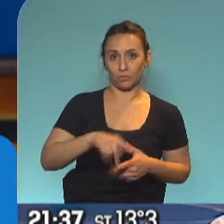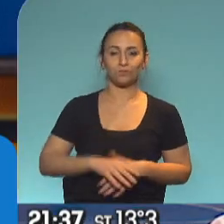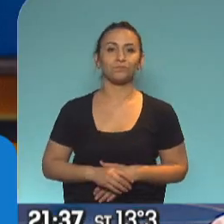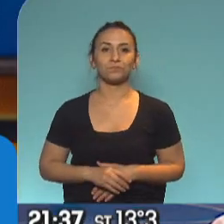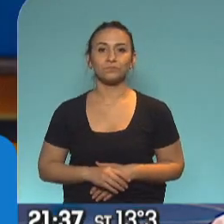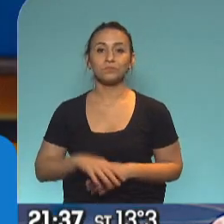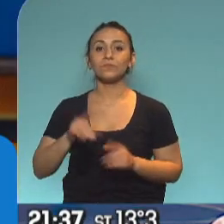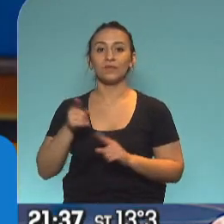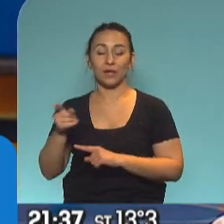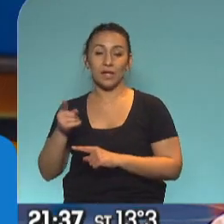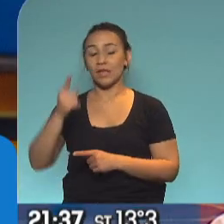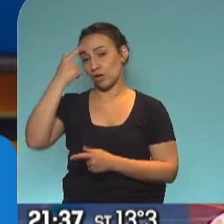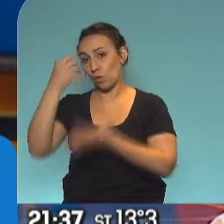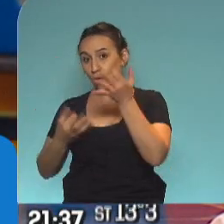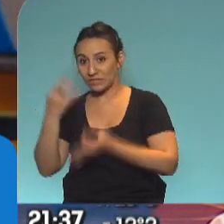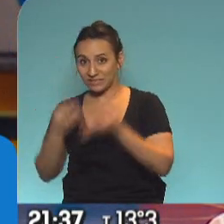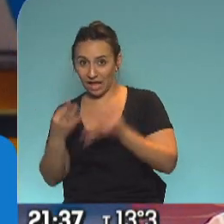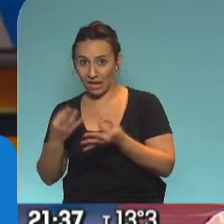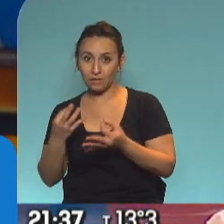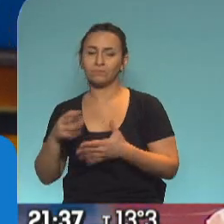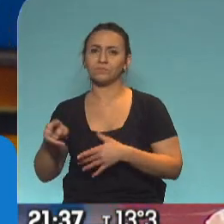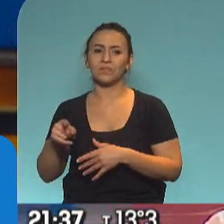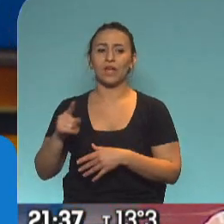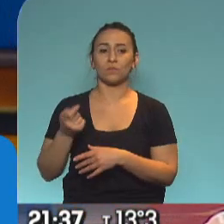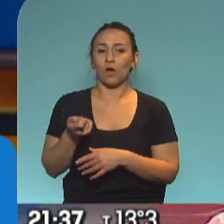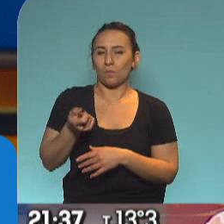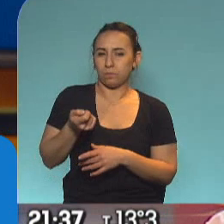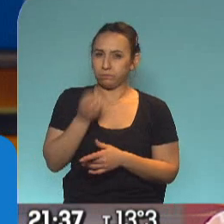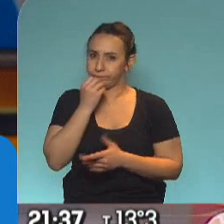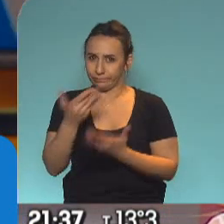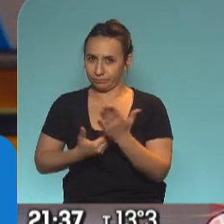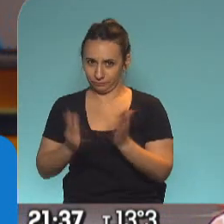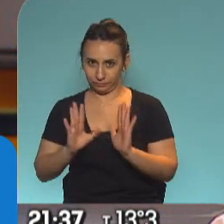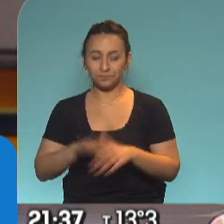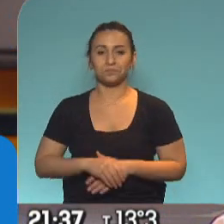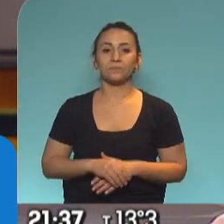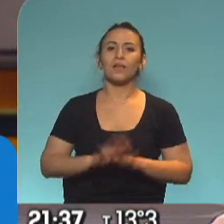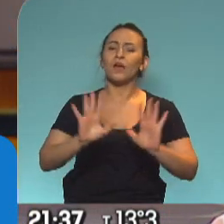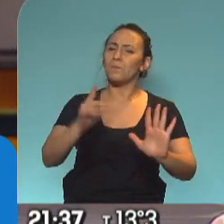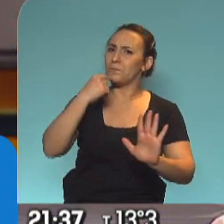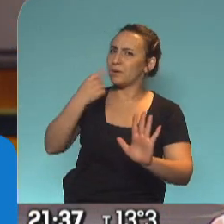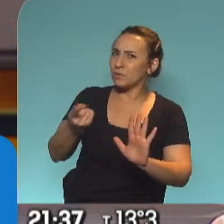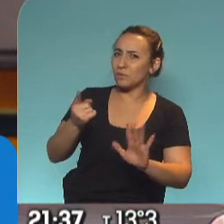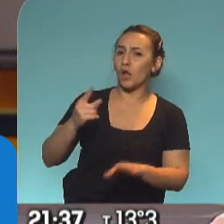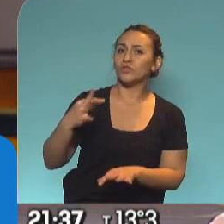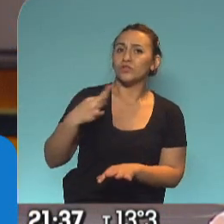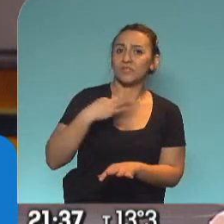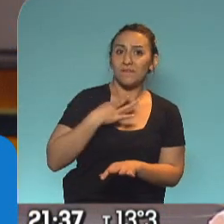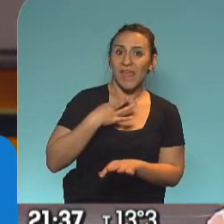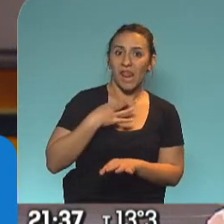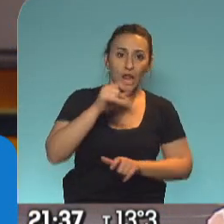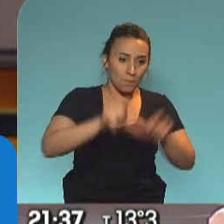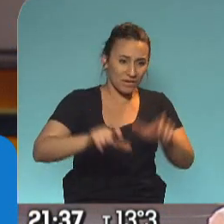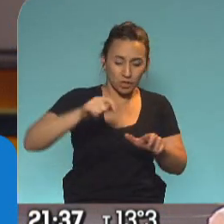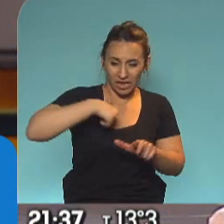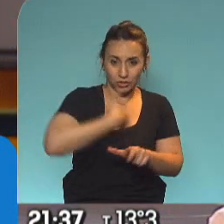interrumpo. Sí. Néstor, un entendido en la materia, ahora le va a preguntar, pero ¿entiende aquel ciudadano común, sin ser